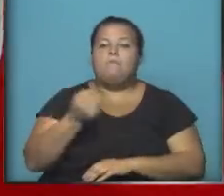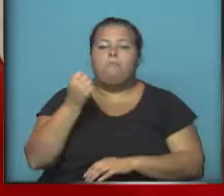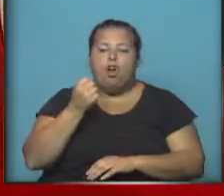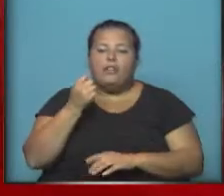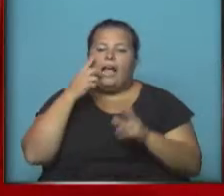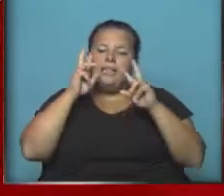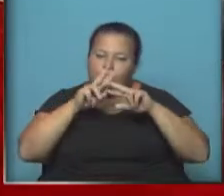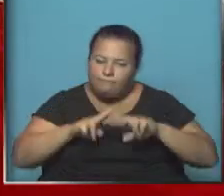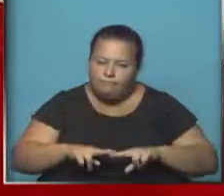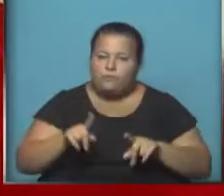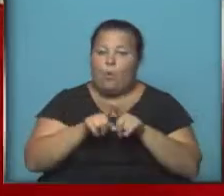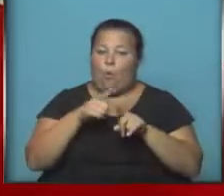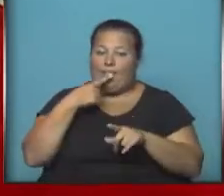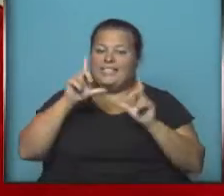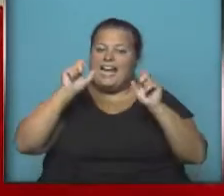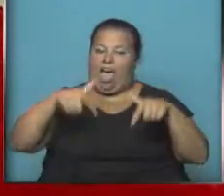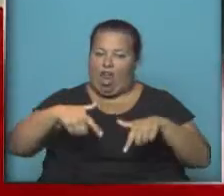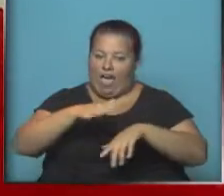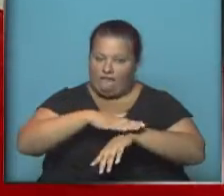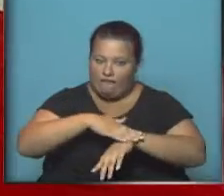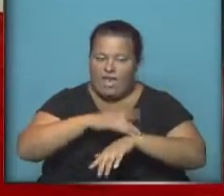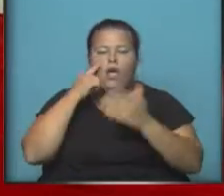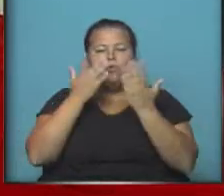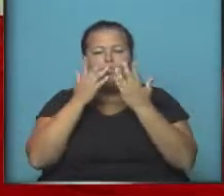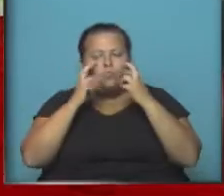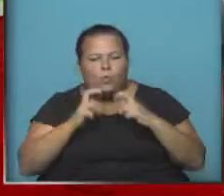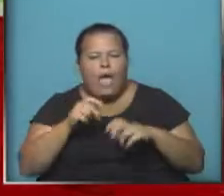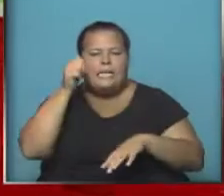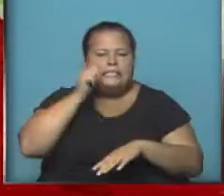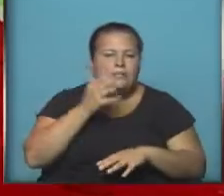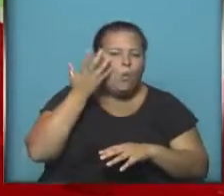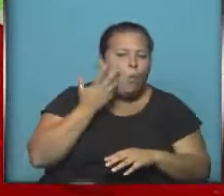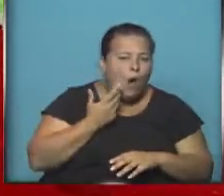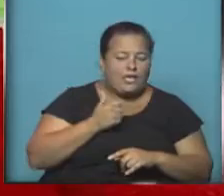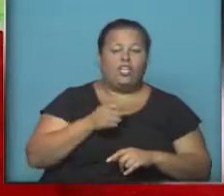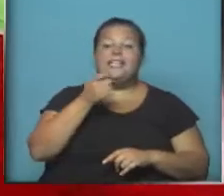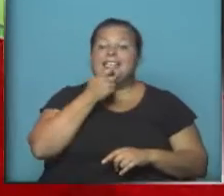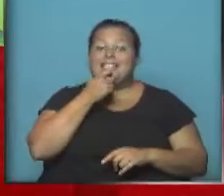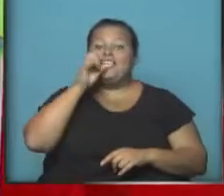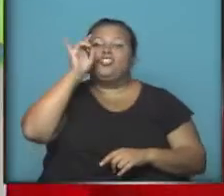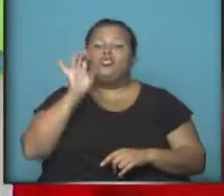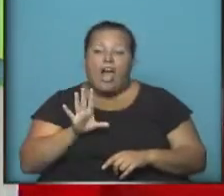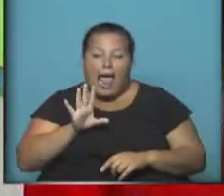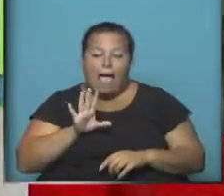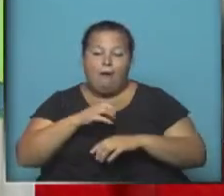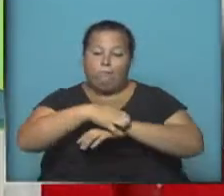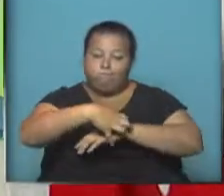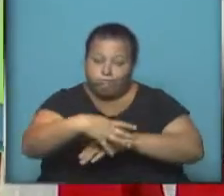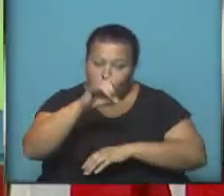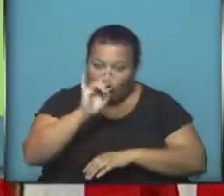un estudio, como decía, radiográfico, evaluar si no tiene alguna lesión ósea. En el caso de que sea solamente un